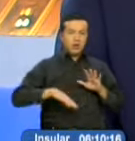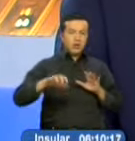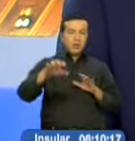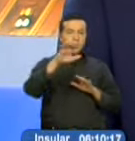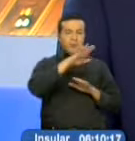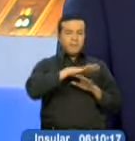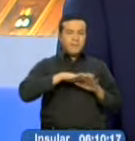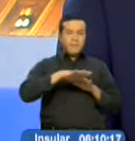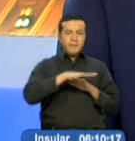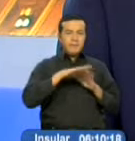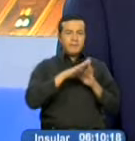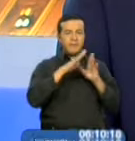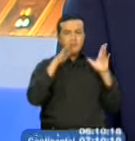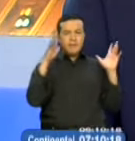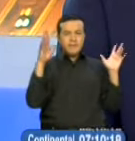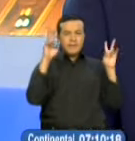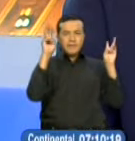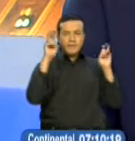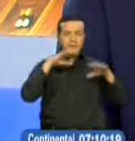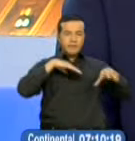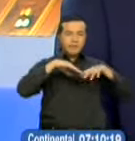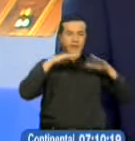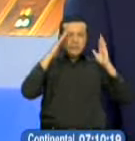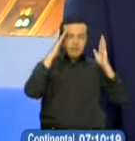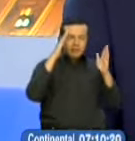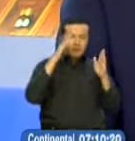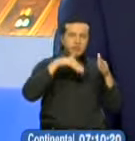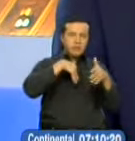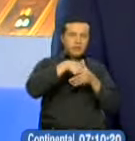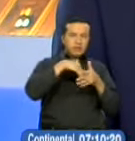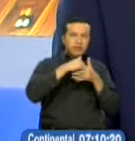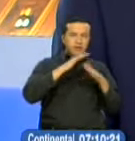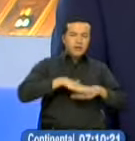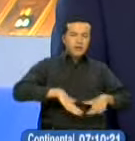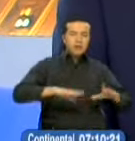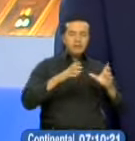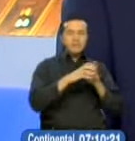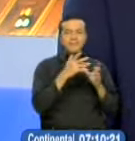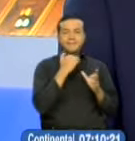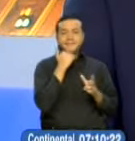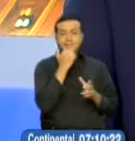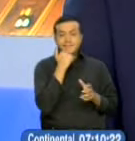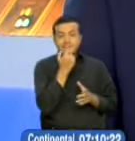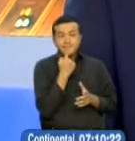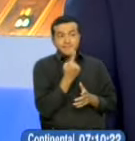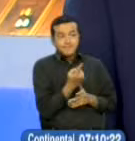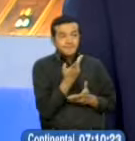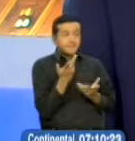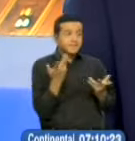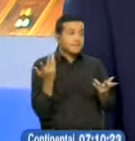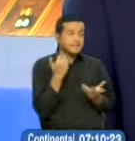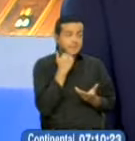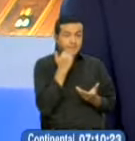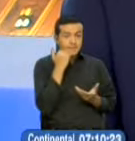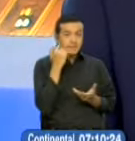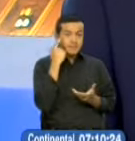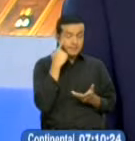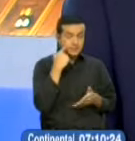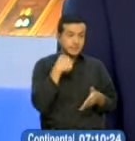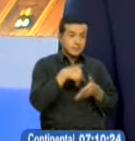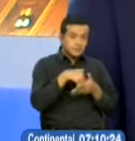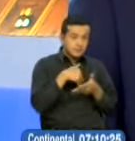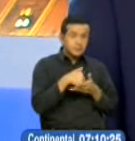¿se pudiese ampliar el ámbito de acción? Es decir, no limitarlo tanto, de pronto eso pudo haber constituido alguna barrera